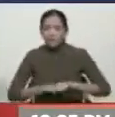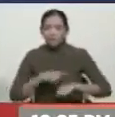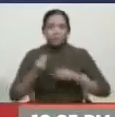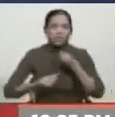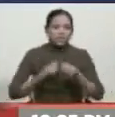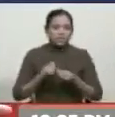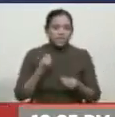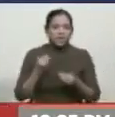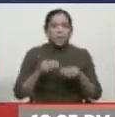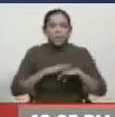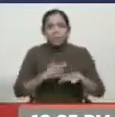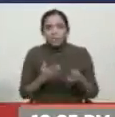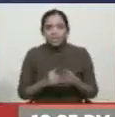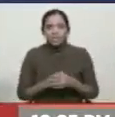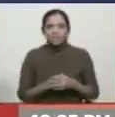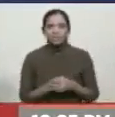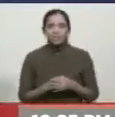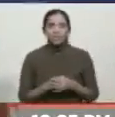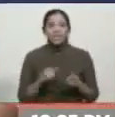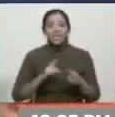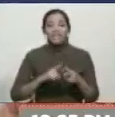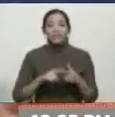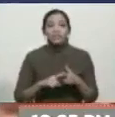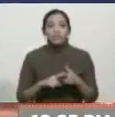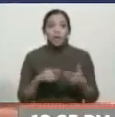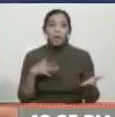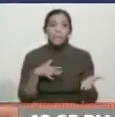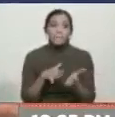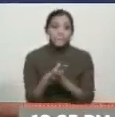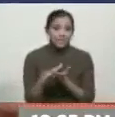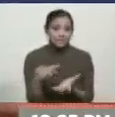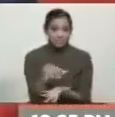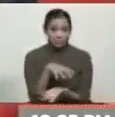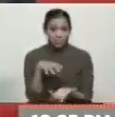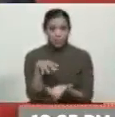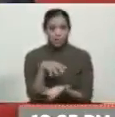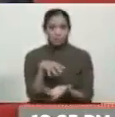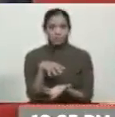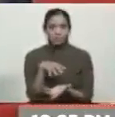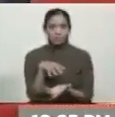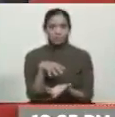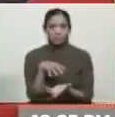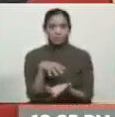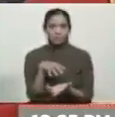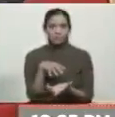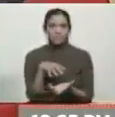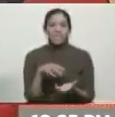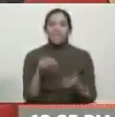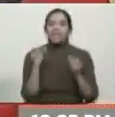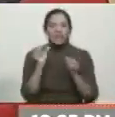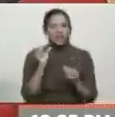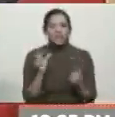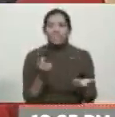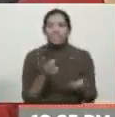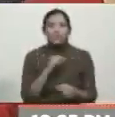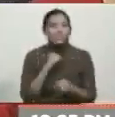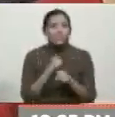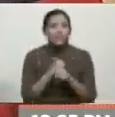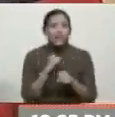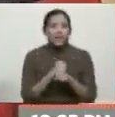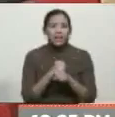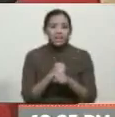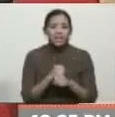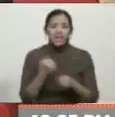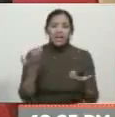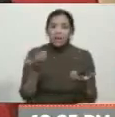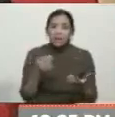en este momento es traición. Entonces pasa la coyuntura. Mango, en este momento el que no trabaja por el pueblo es el verdadero traidor.